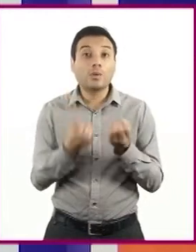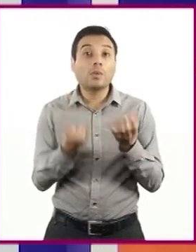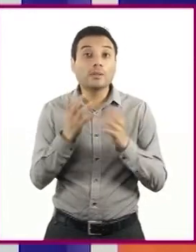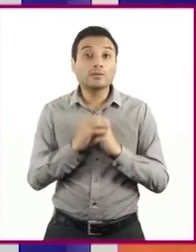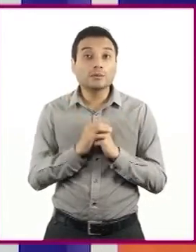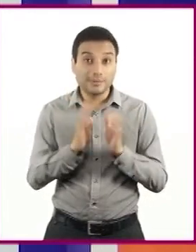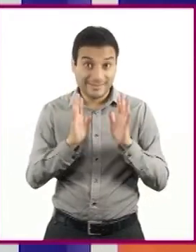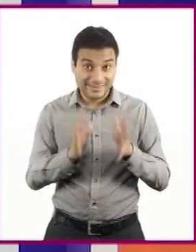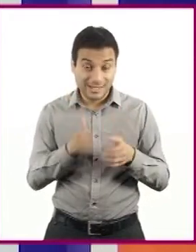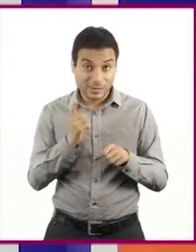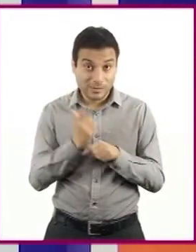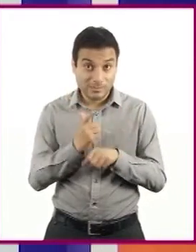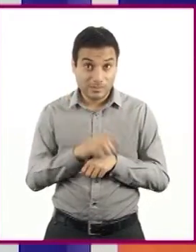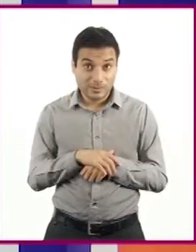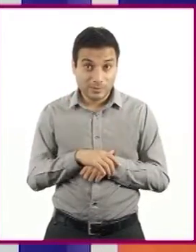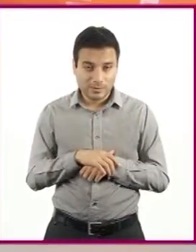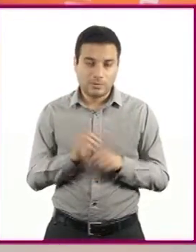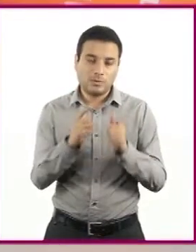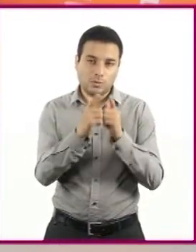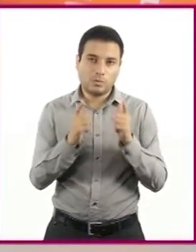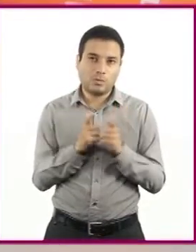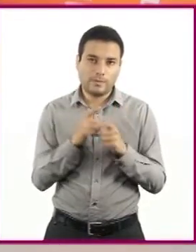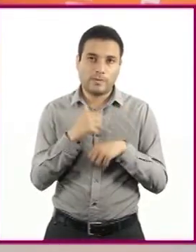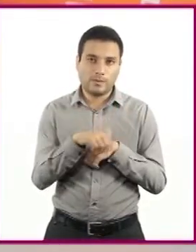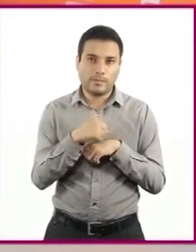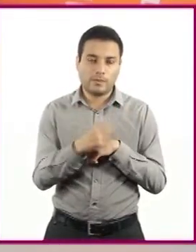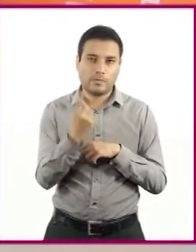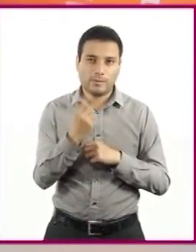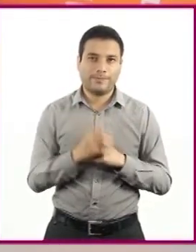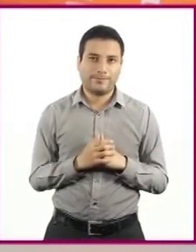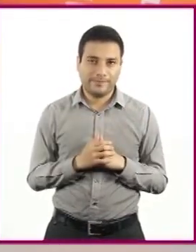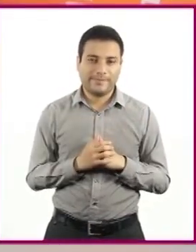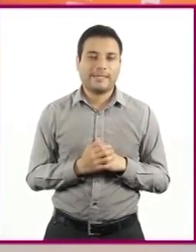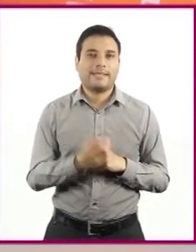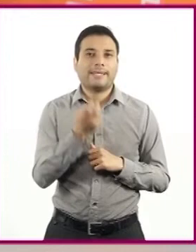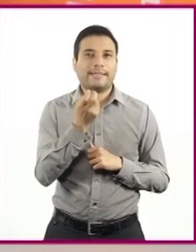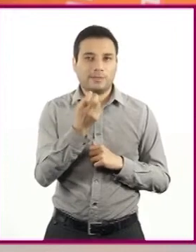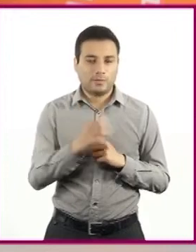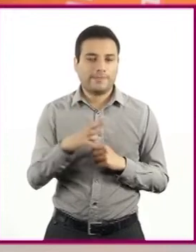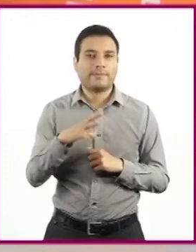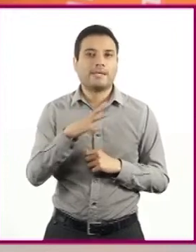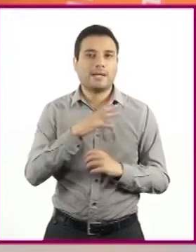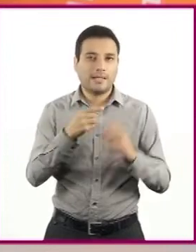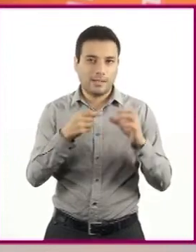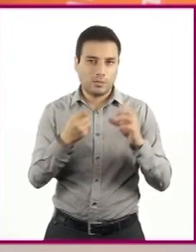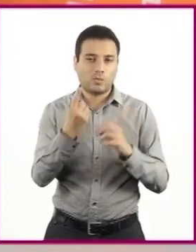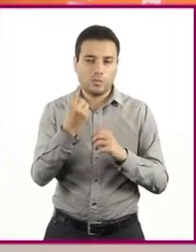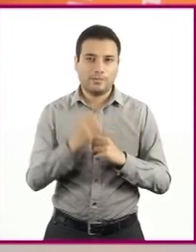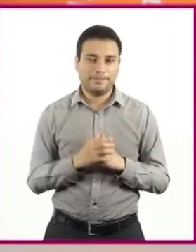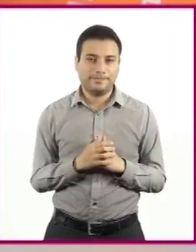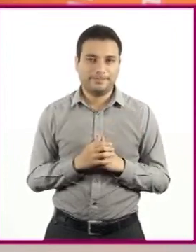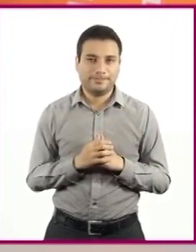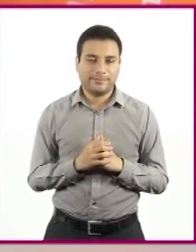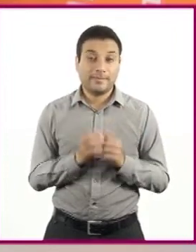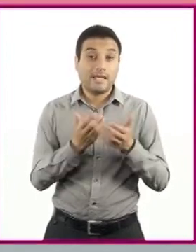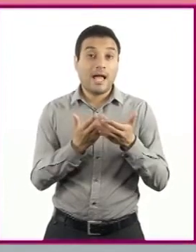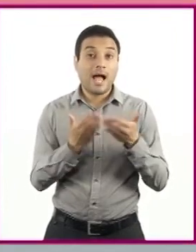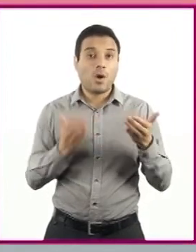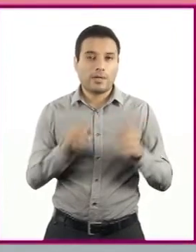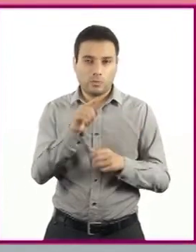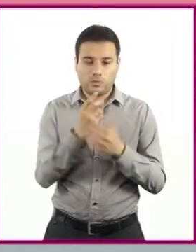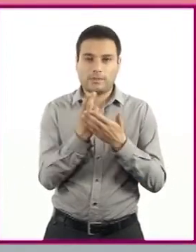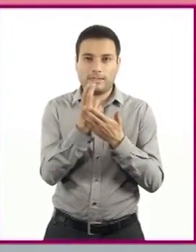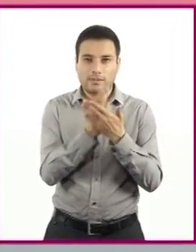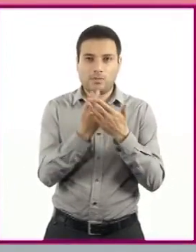lo encontraron? Está en el grupo 1. Cierto, tiene un electrón de valencia. Ahora dibujen